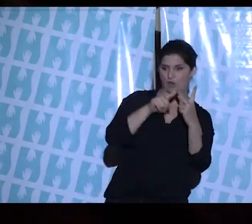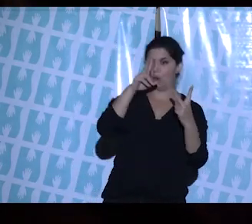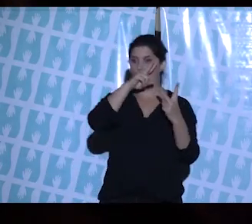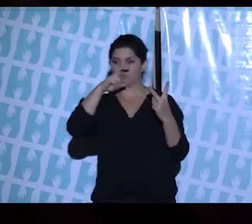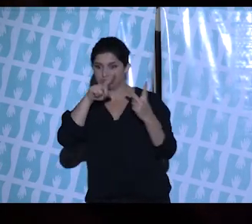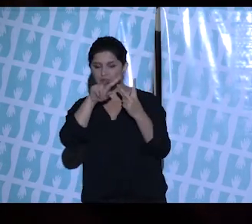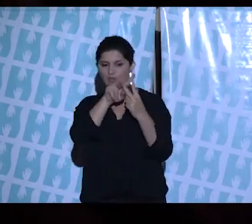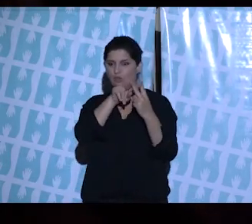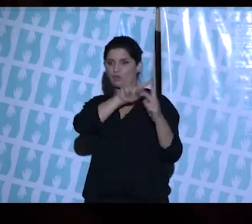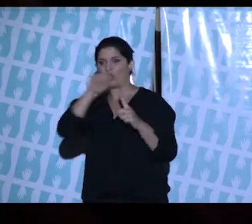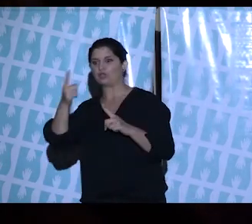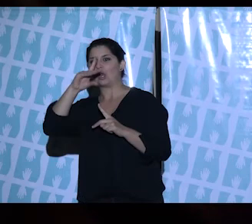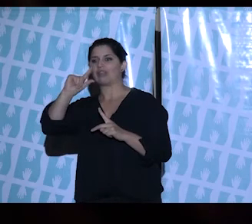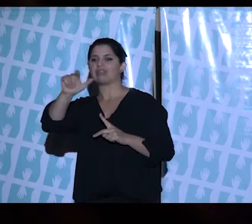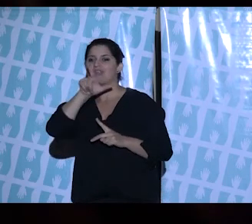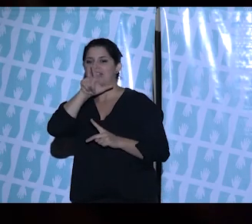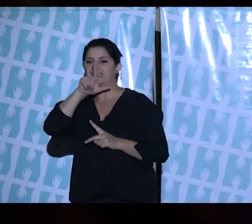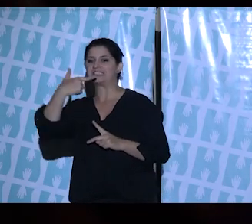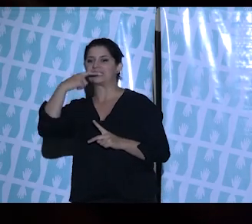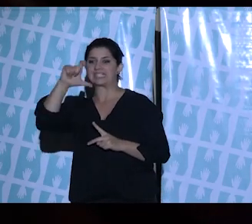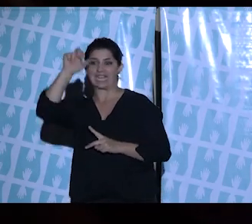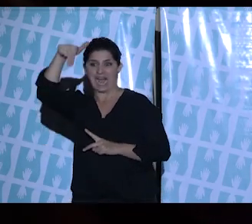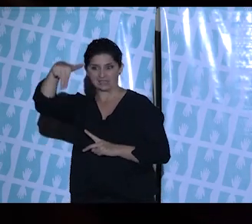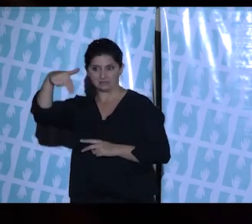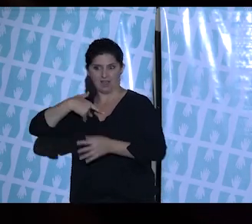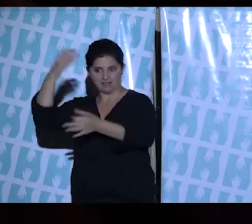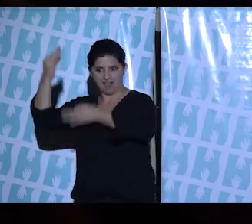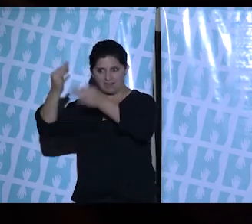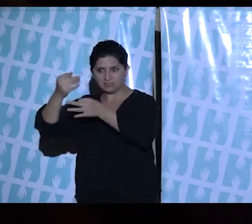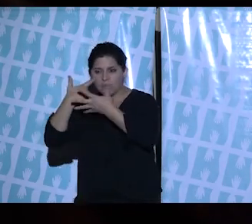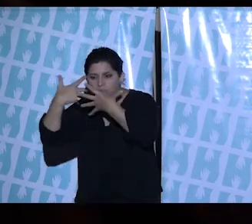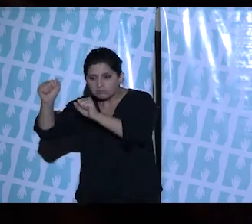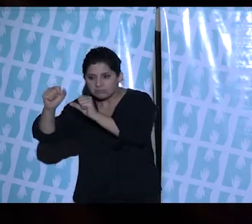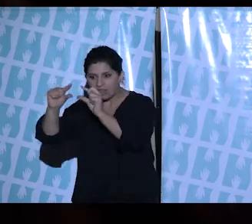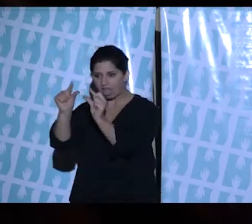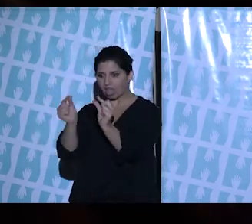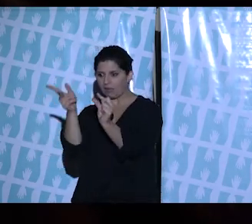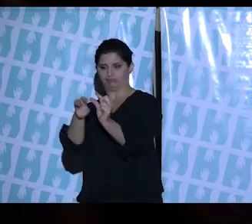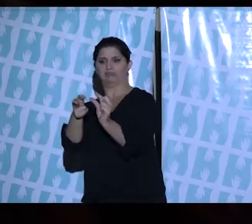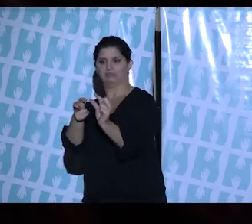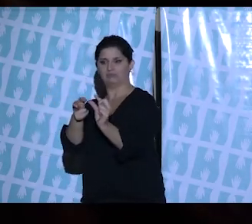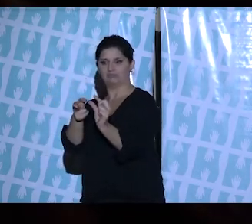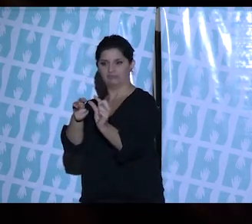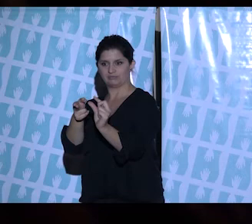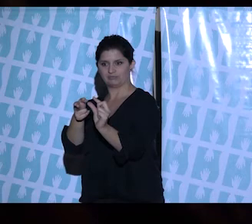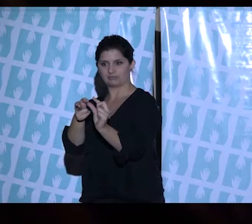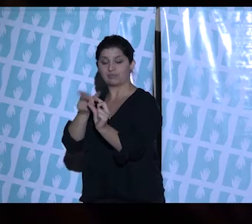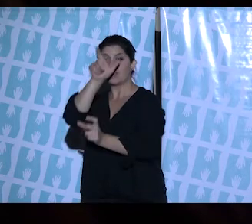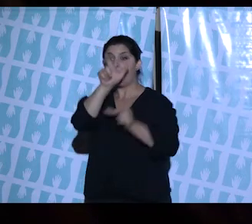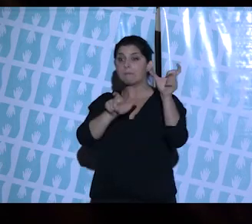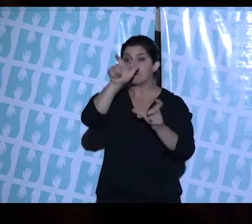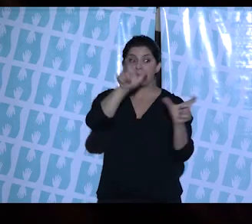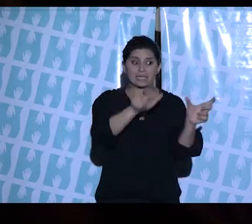muy caro, el DaT-scan es barato, y veían esto en individuos que todavía no tenían el